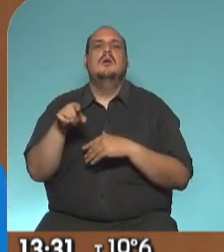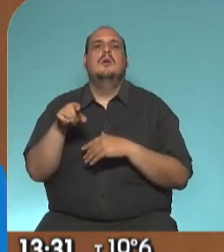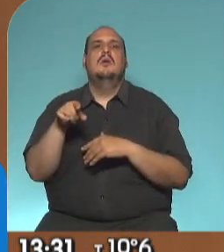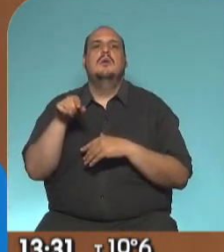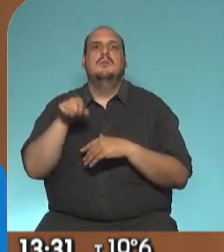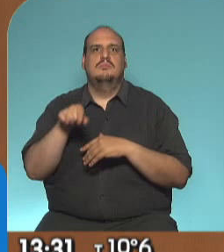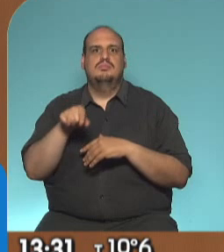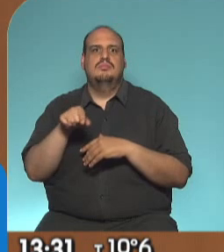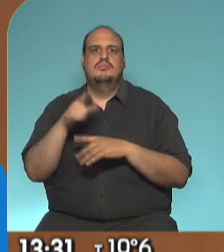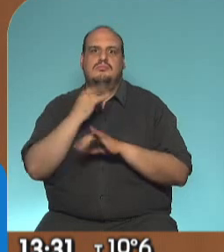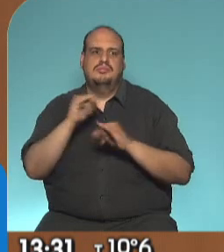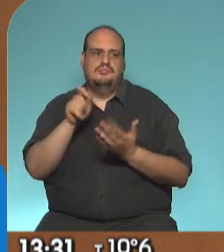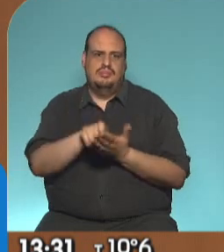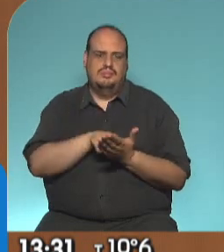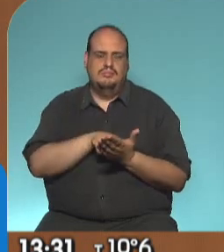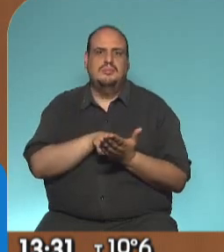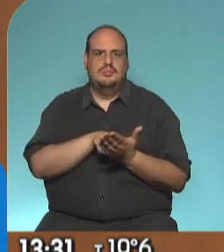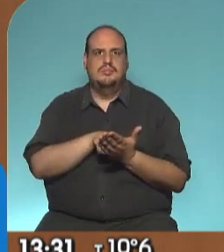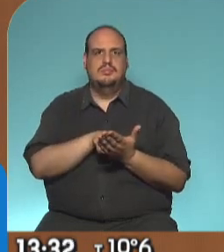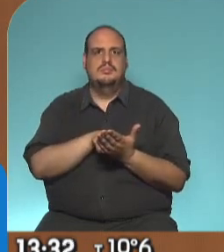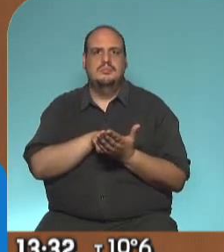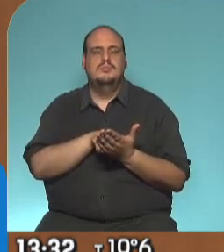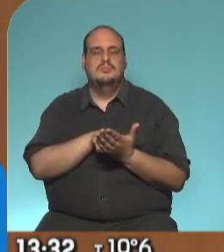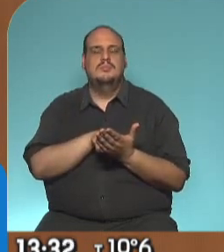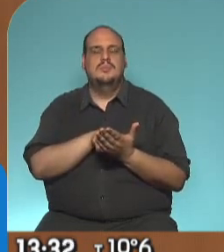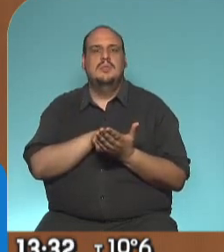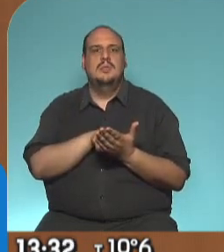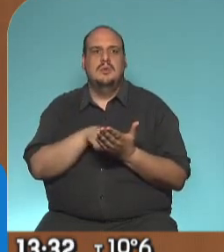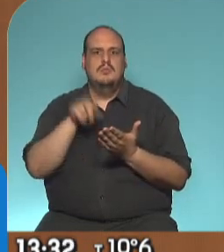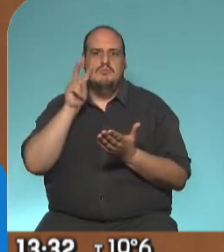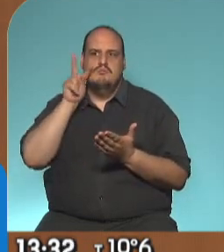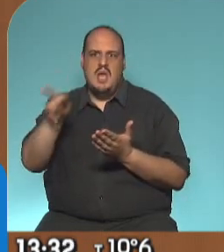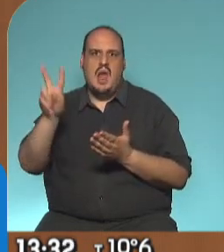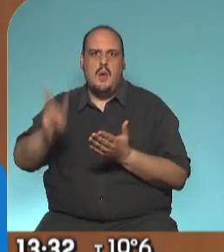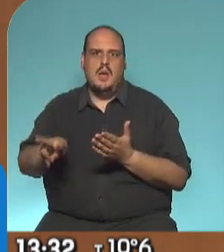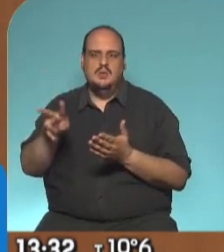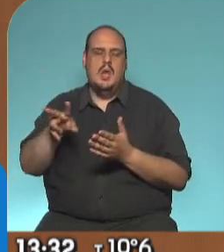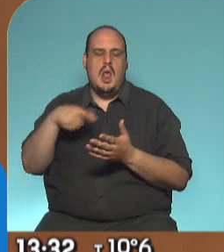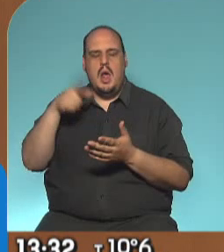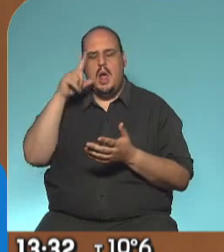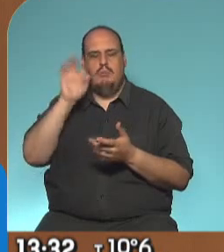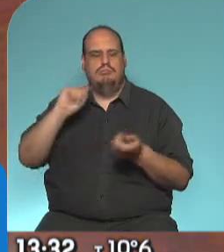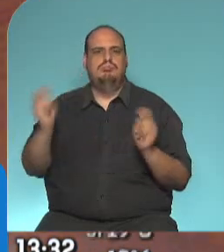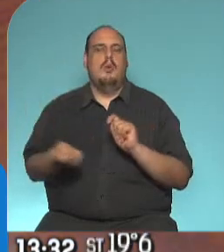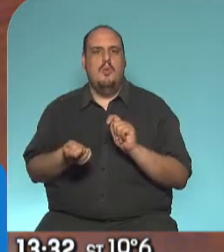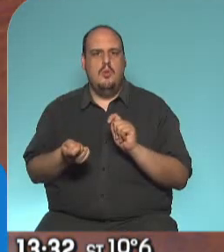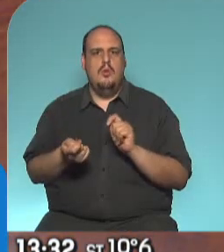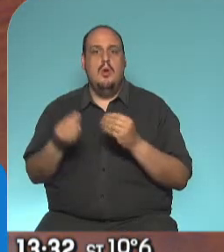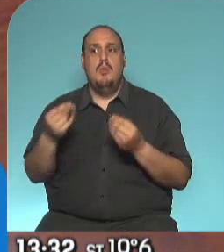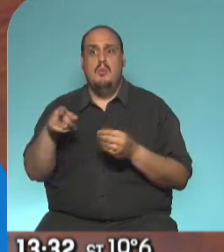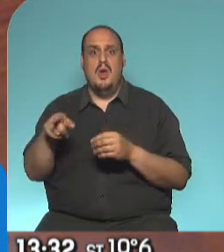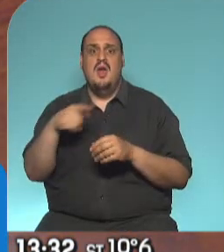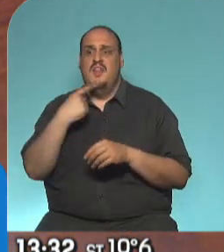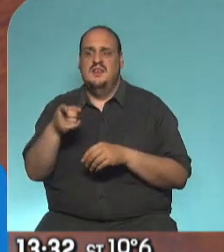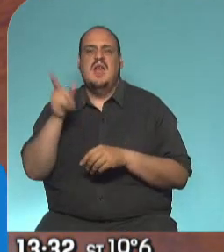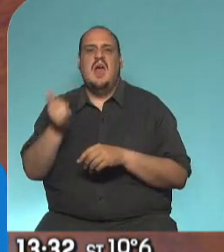menos es un parteaguas, un punto de inflexión, un quiebre en la mirada sobre Venezuela, por diferentes motivos, por lo que dice que es muy grave,